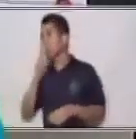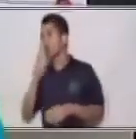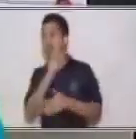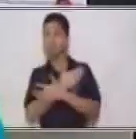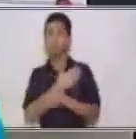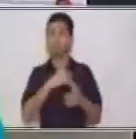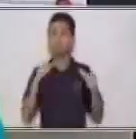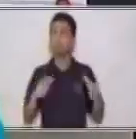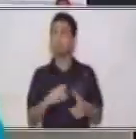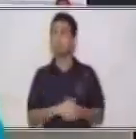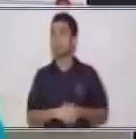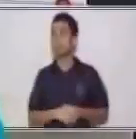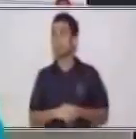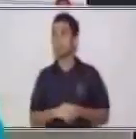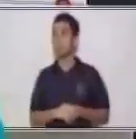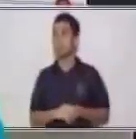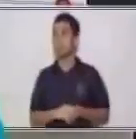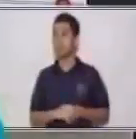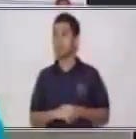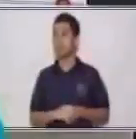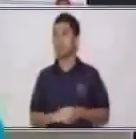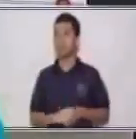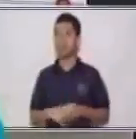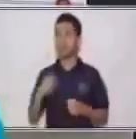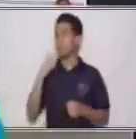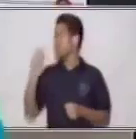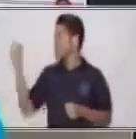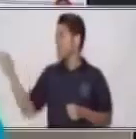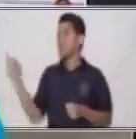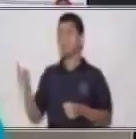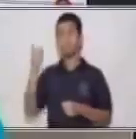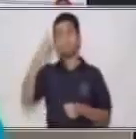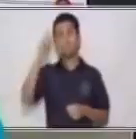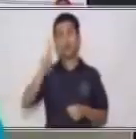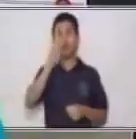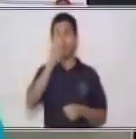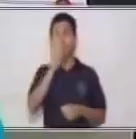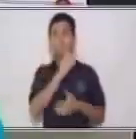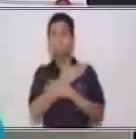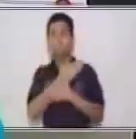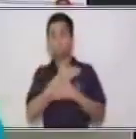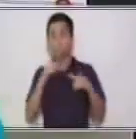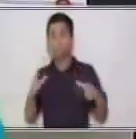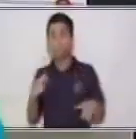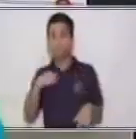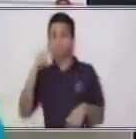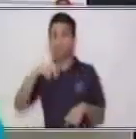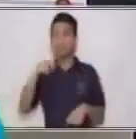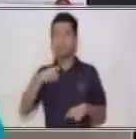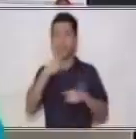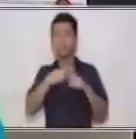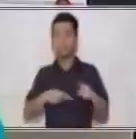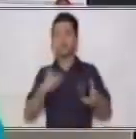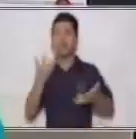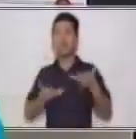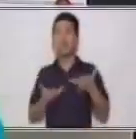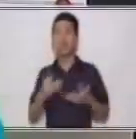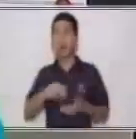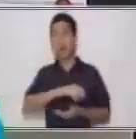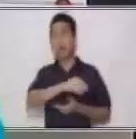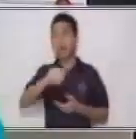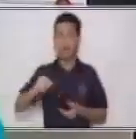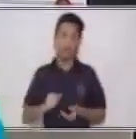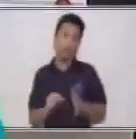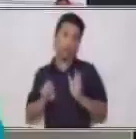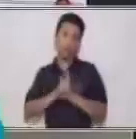pasteles? Dice que para un pastel se necesita media libra de harina. Entonces, para